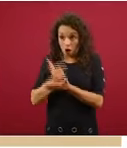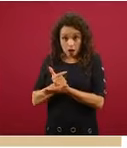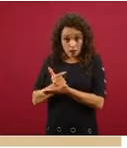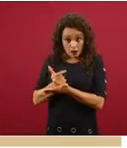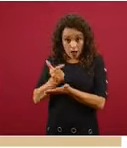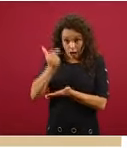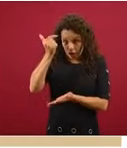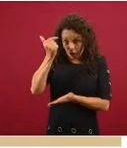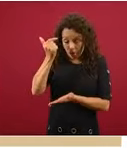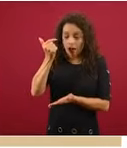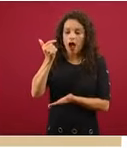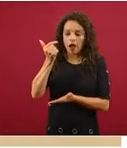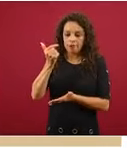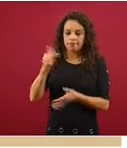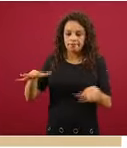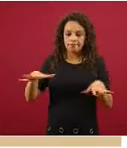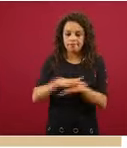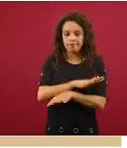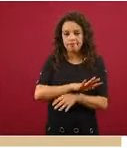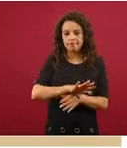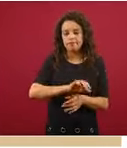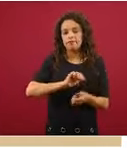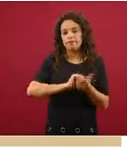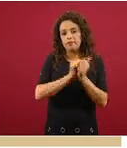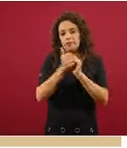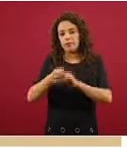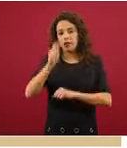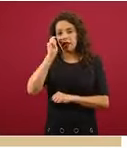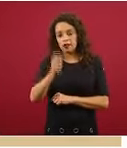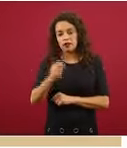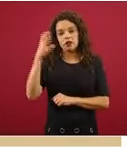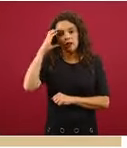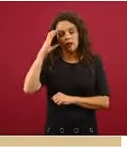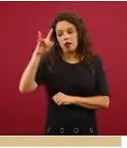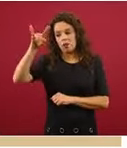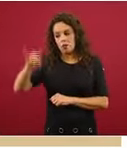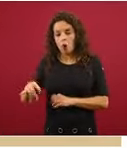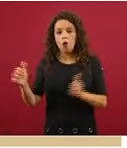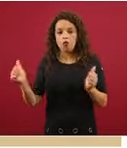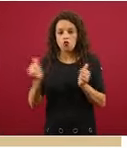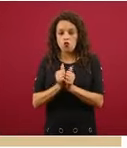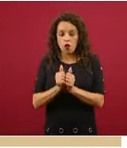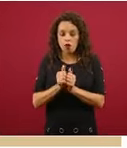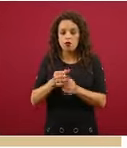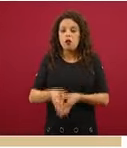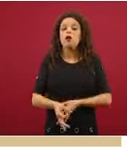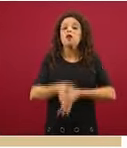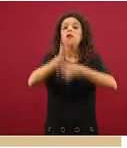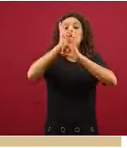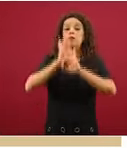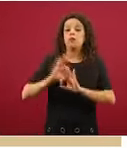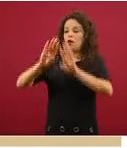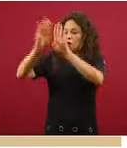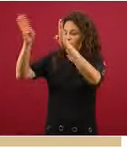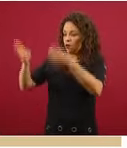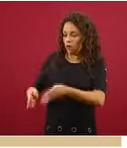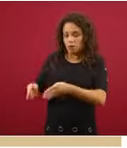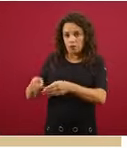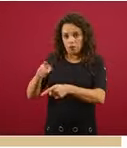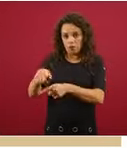crítico, es cuando pasa a ocupar una cama con ventilador o respirador mecánico. Hay que mantenerse